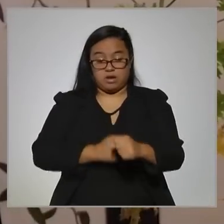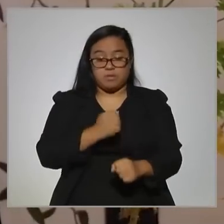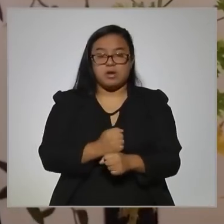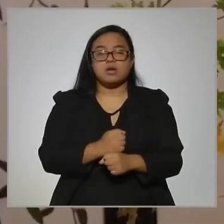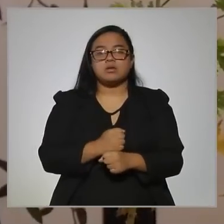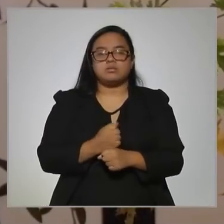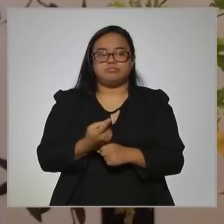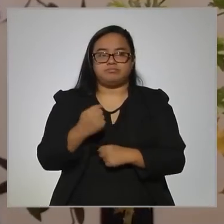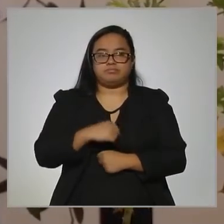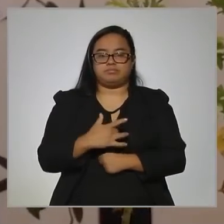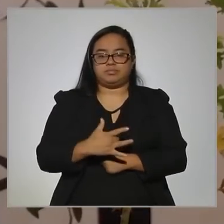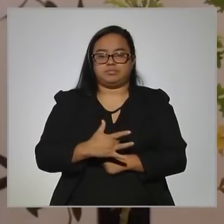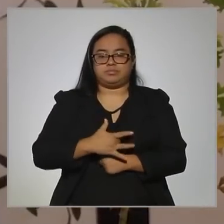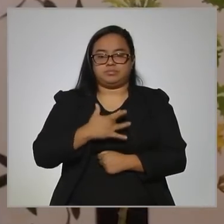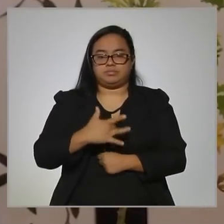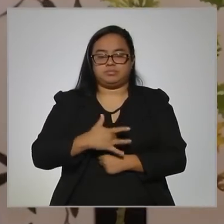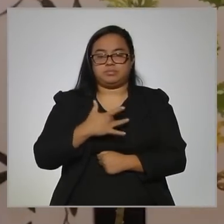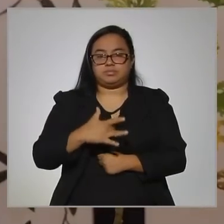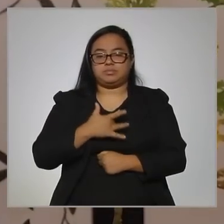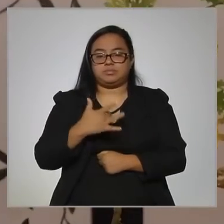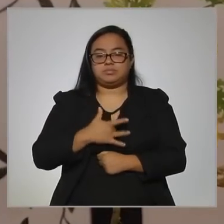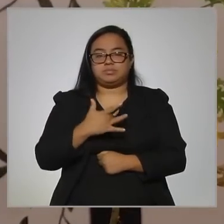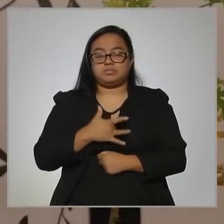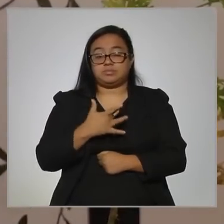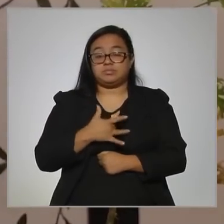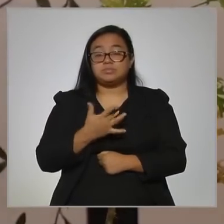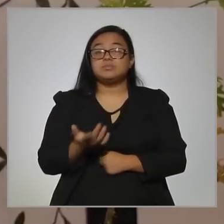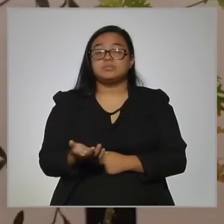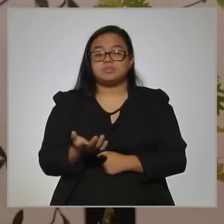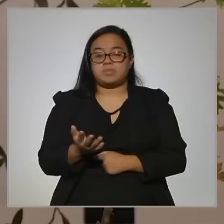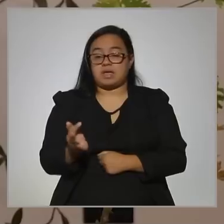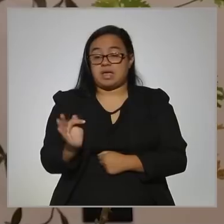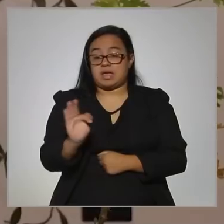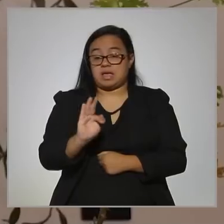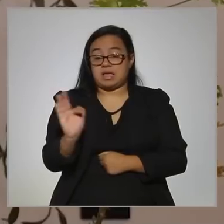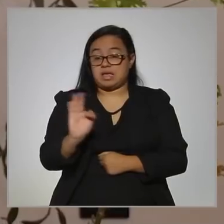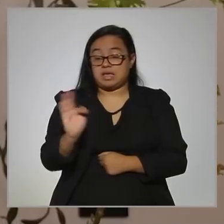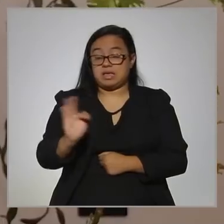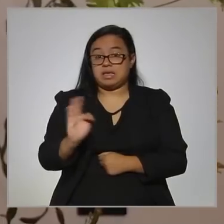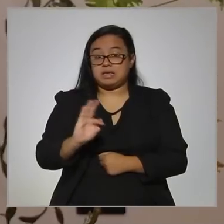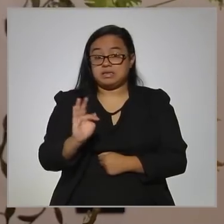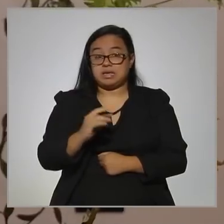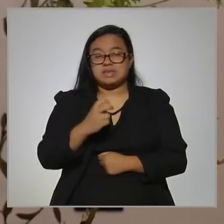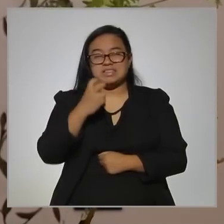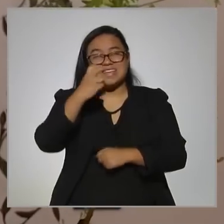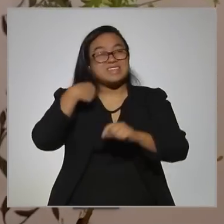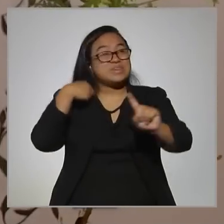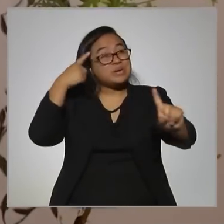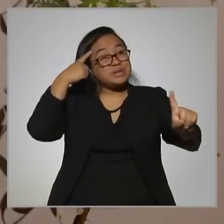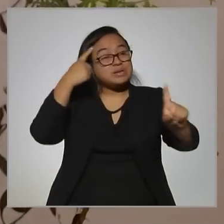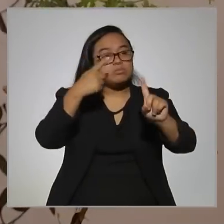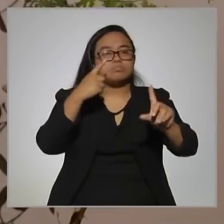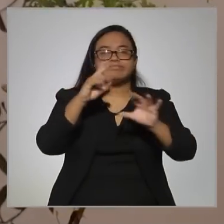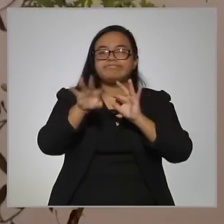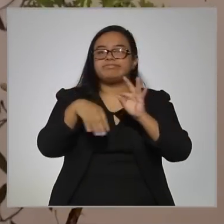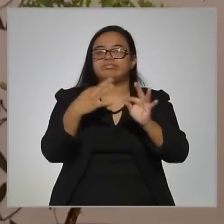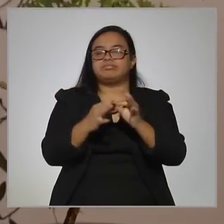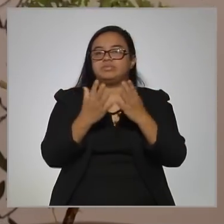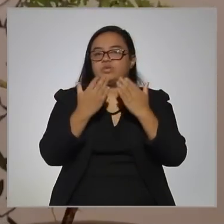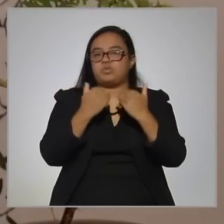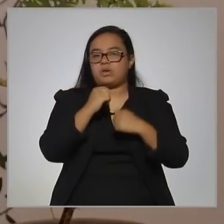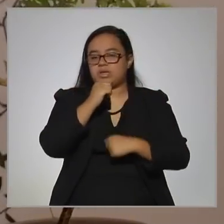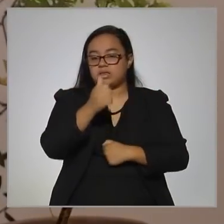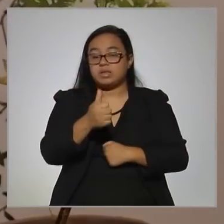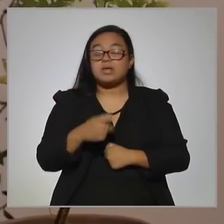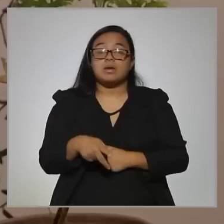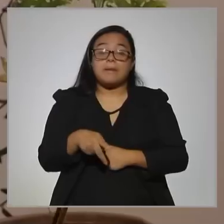una sensación de que tal vez no se lograron todos los propósitos, pero